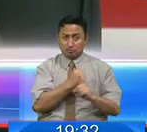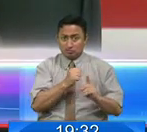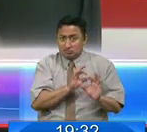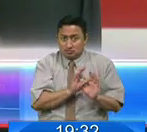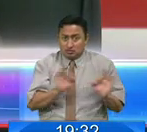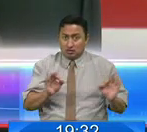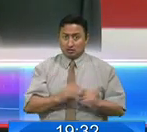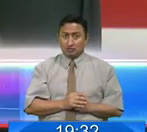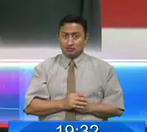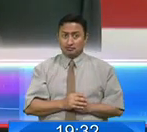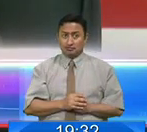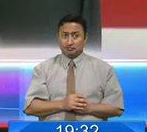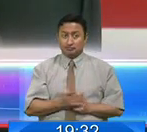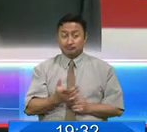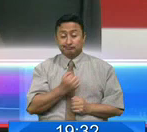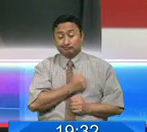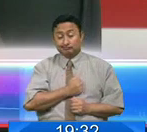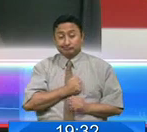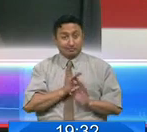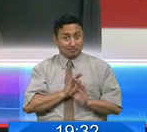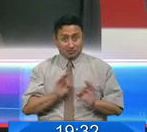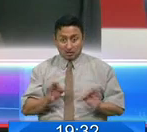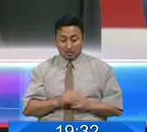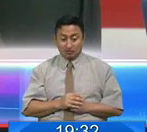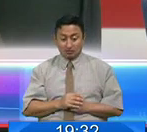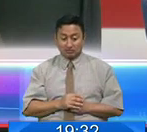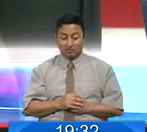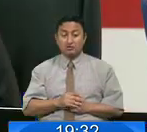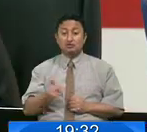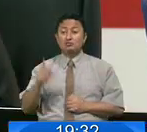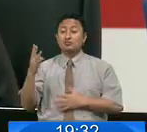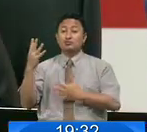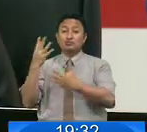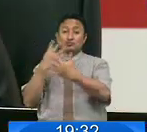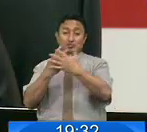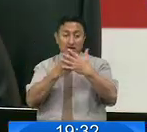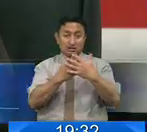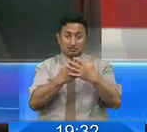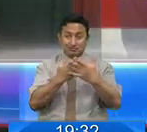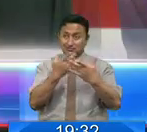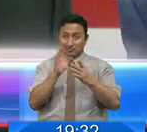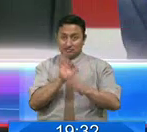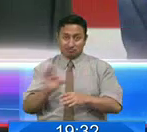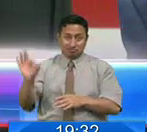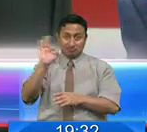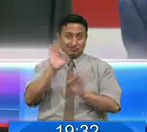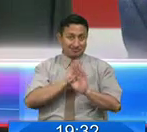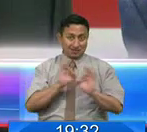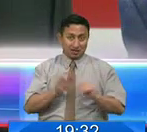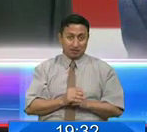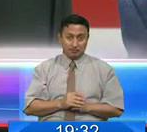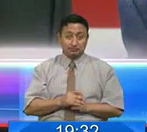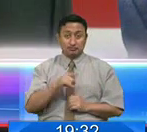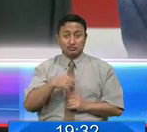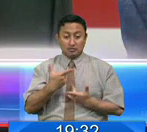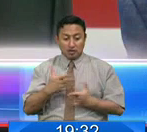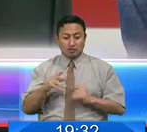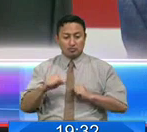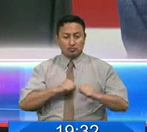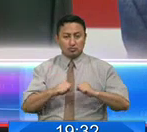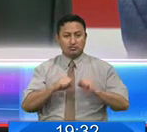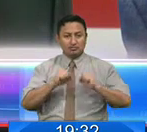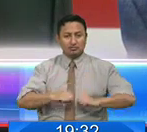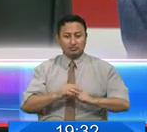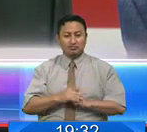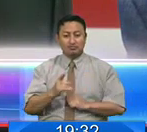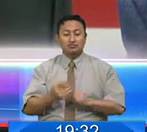que lamentar en ninguno de los centros de privación de libertad hemos estado trabajando en la elaboración